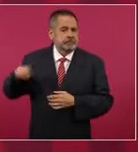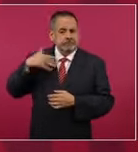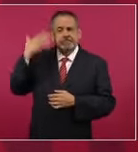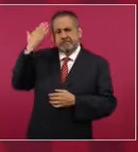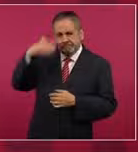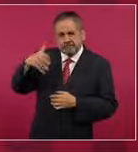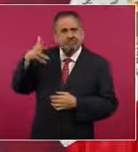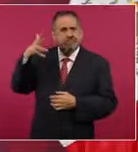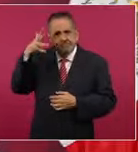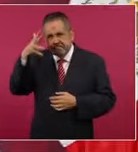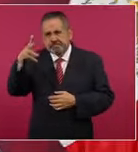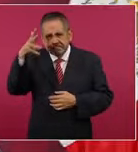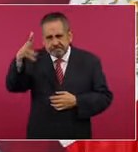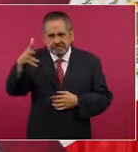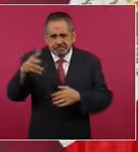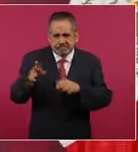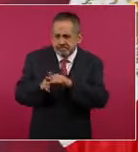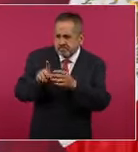que